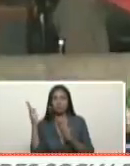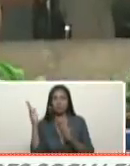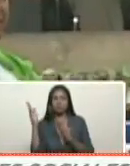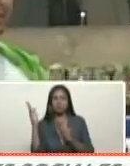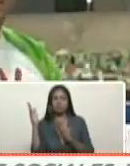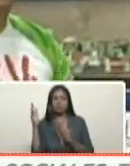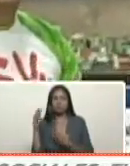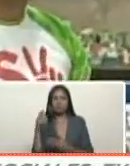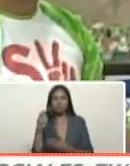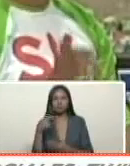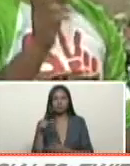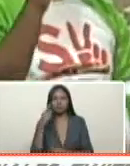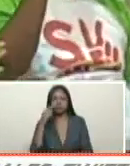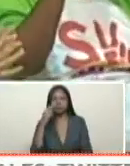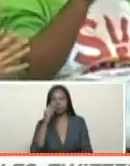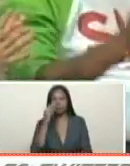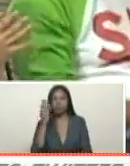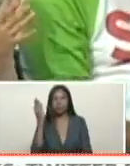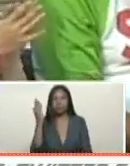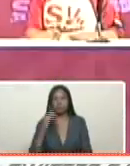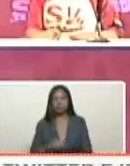Leonardo Montezuma,